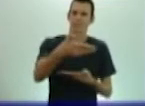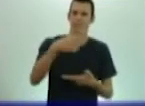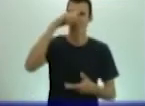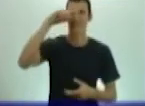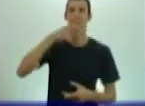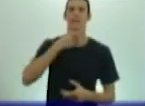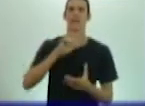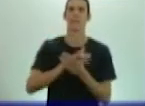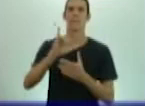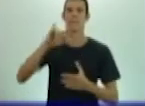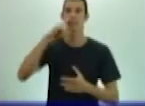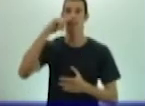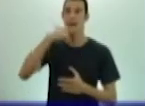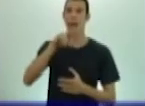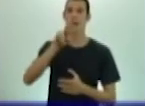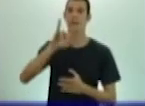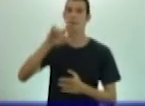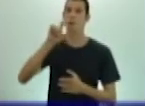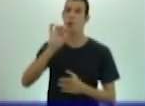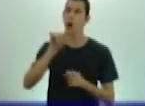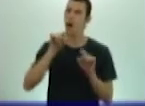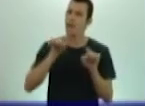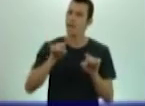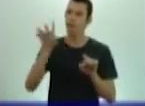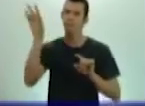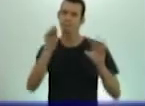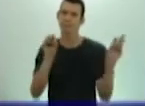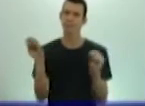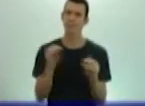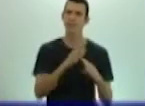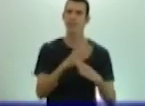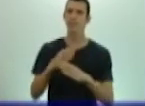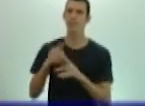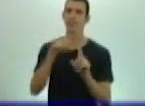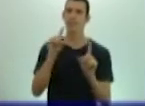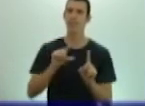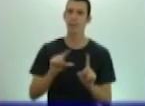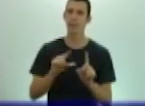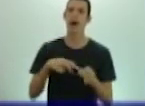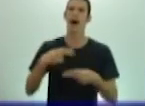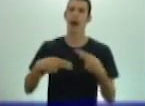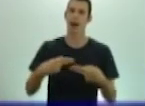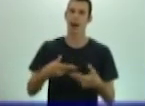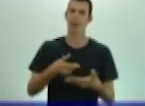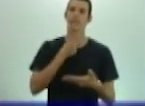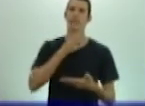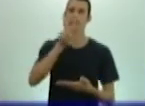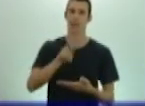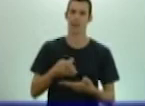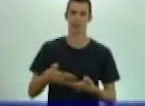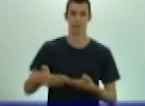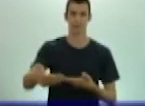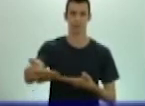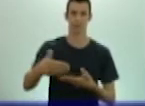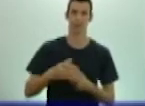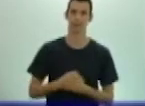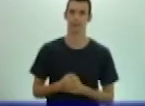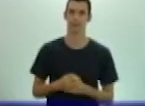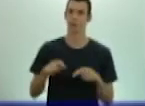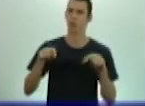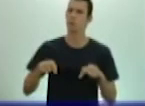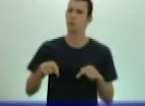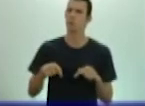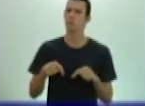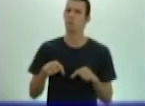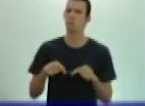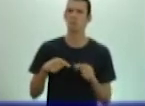ese ejercicio. En el día de hoy, nos proponemos entonces un poco que recorrer un poquito por la Revolución Socialista